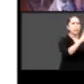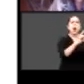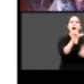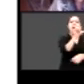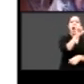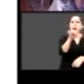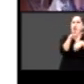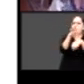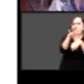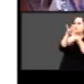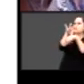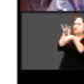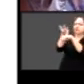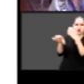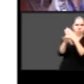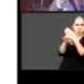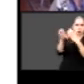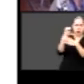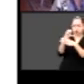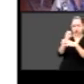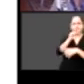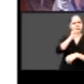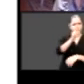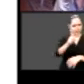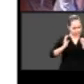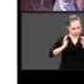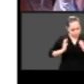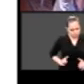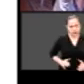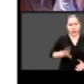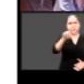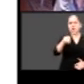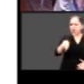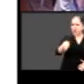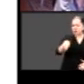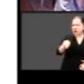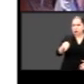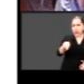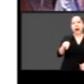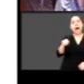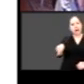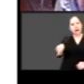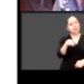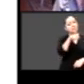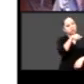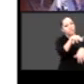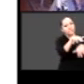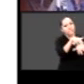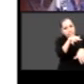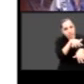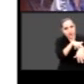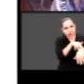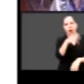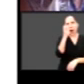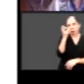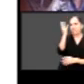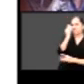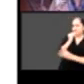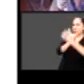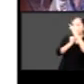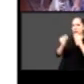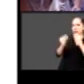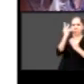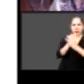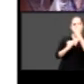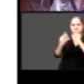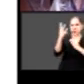los del cuerpo si señala los pies pues dices estos son tus pies etcétera perdón en esta